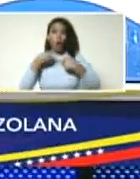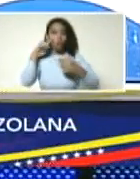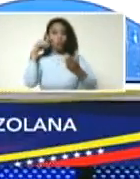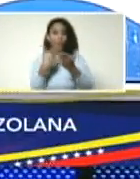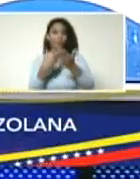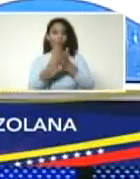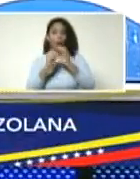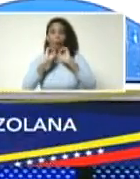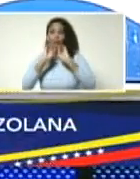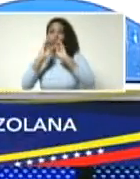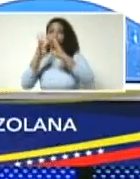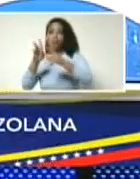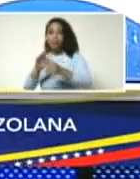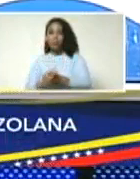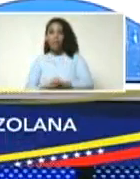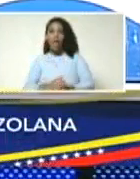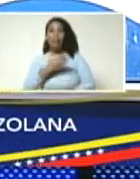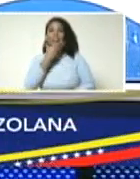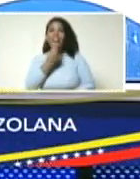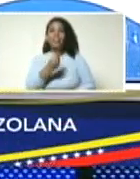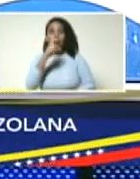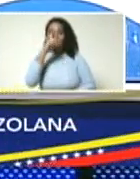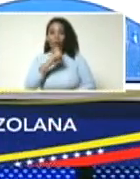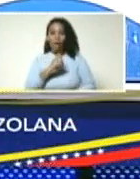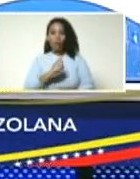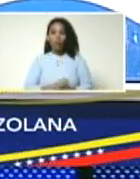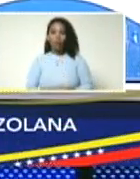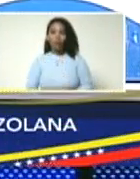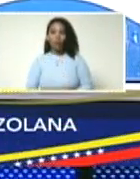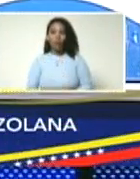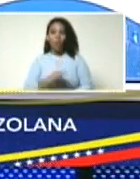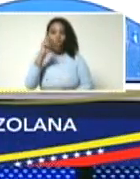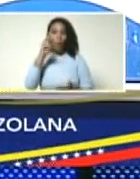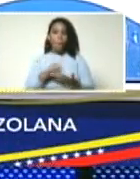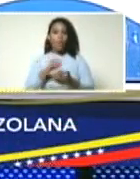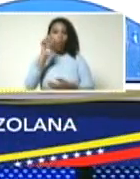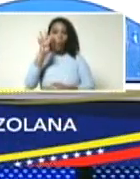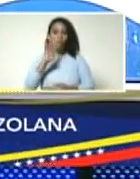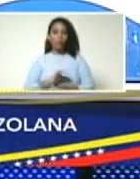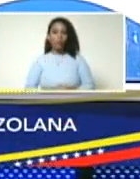testimonio. En diciembre del año 2004...